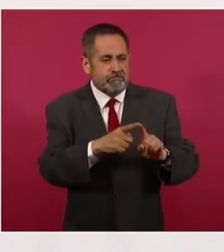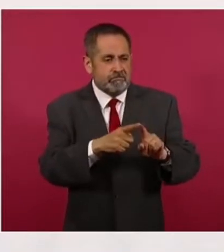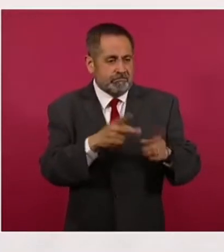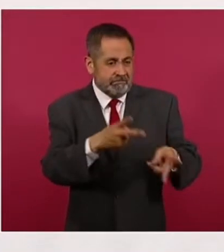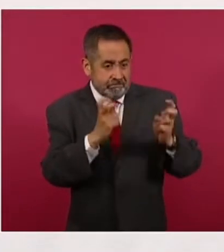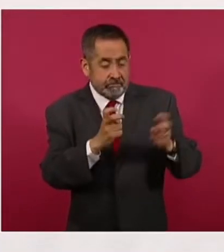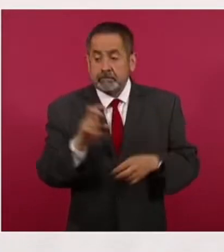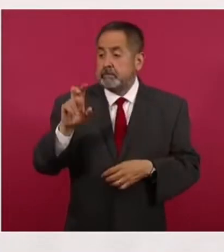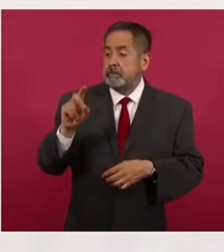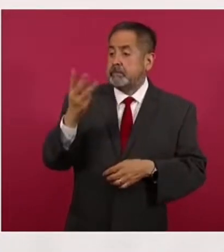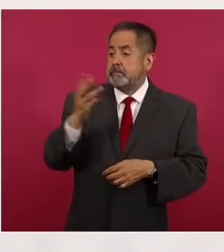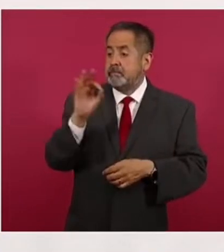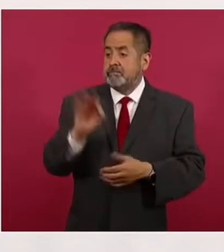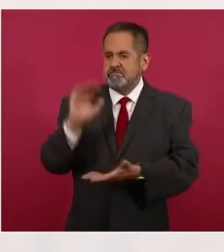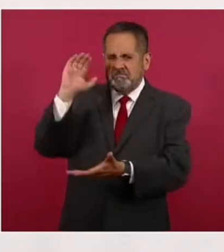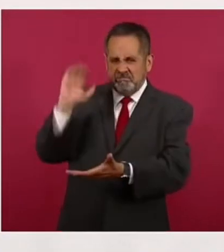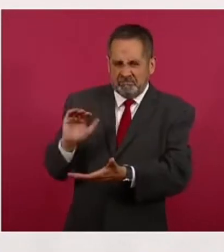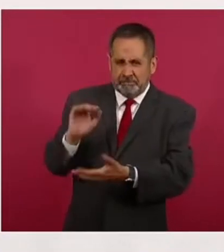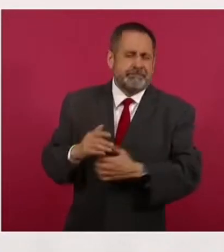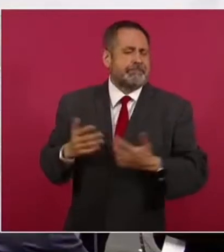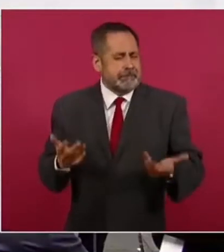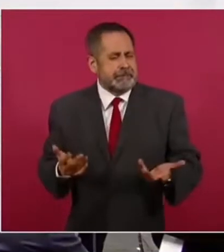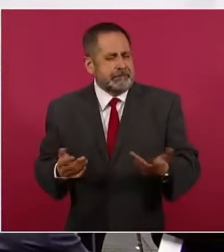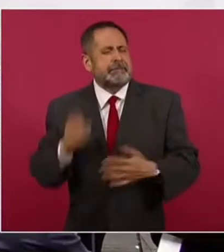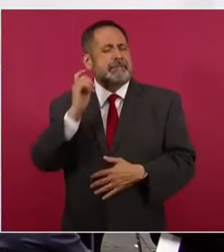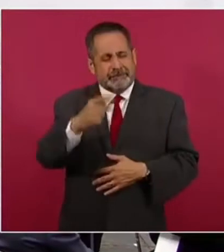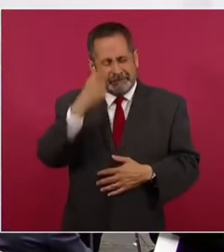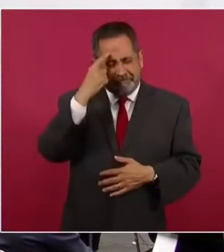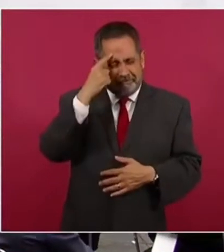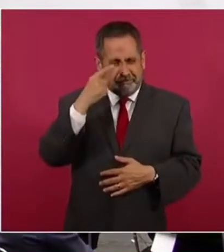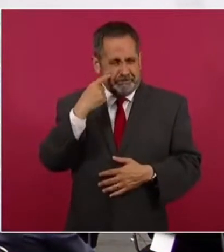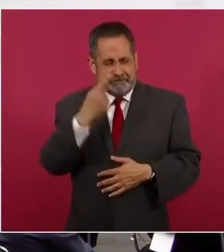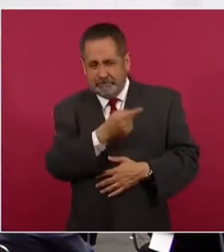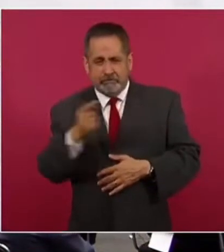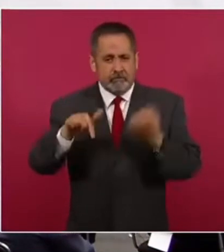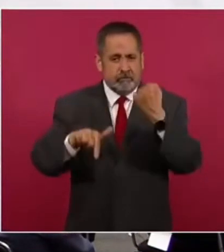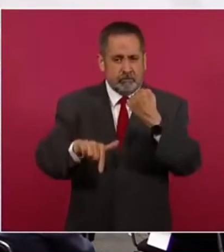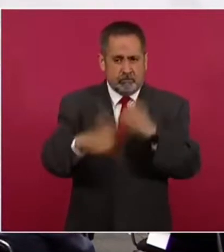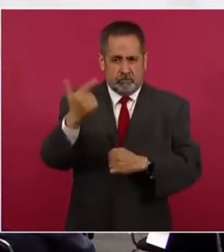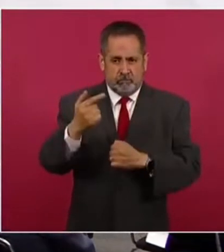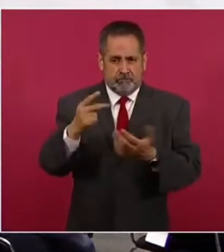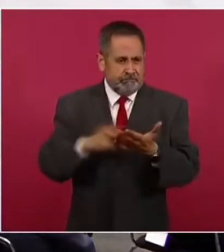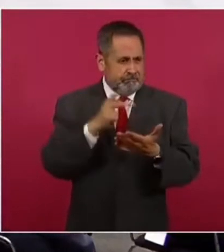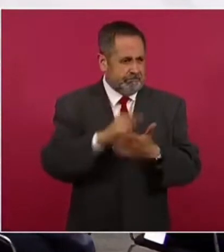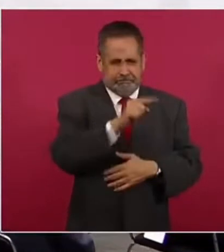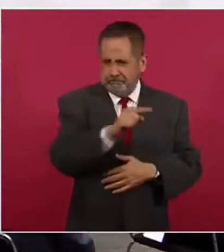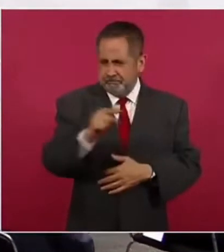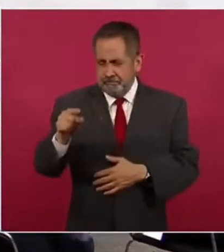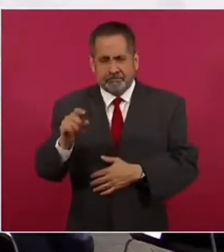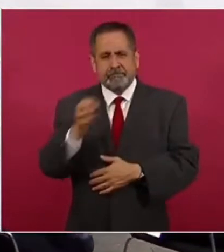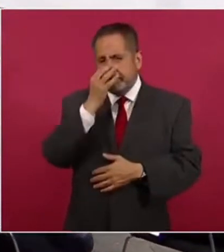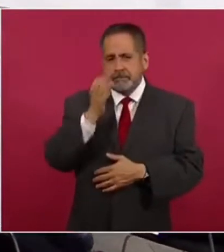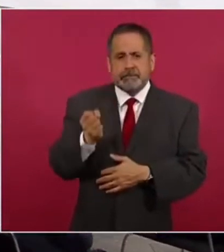33%. En suma, de 12 delitos considerados de mayor impacto, solo 3 han